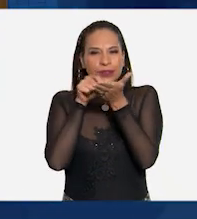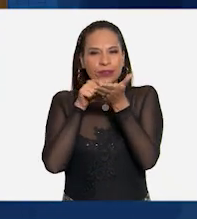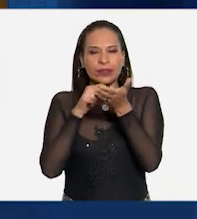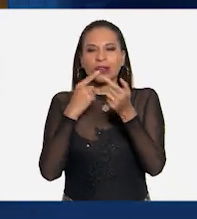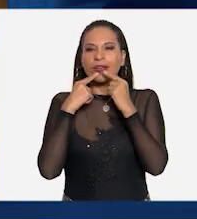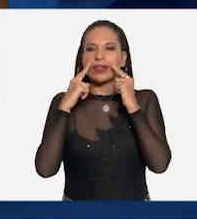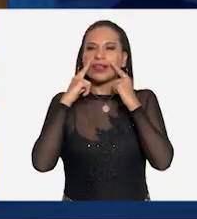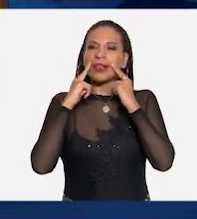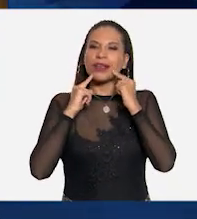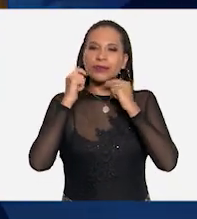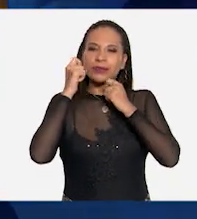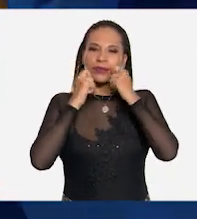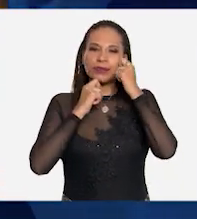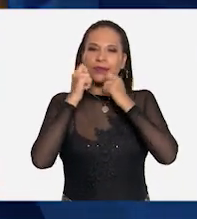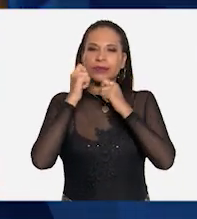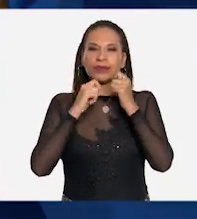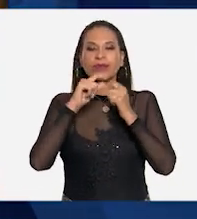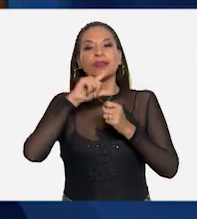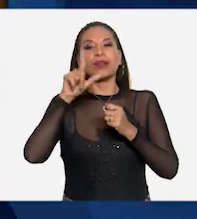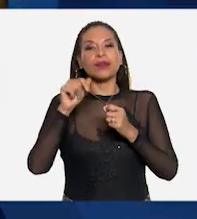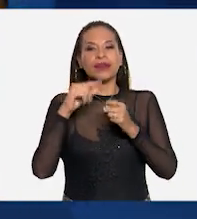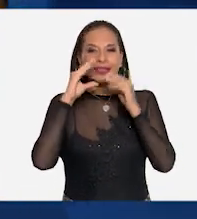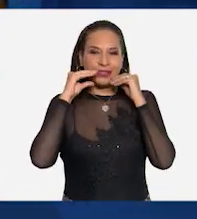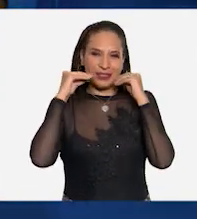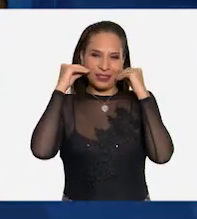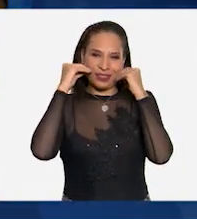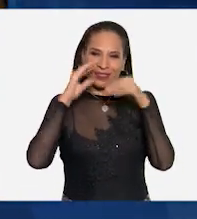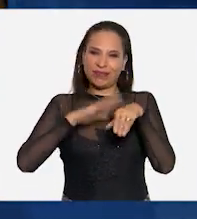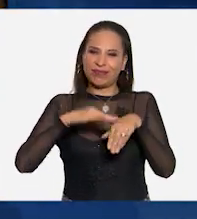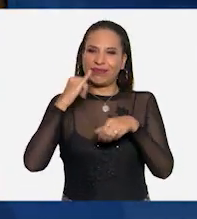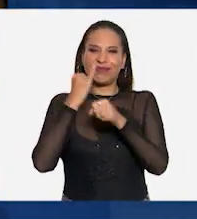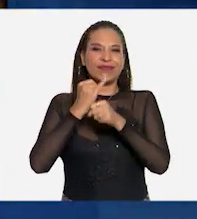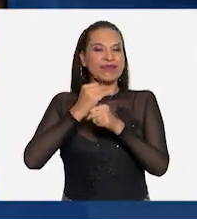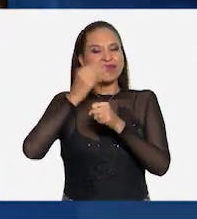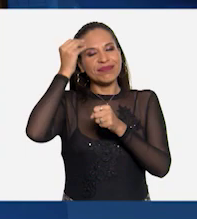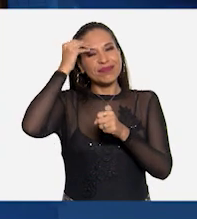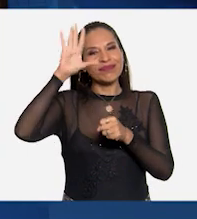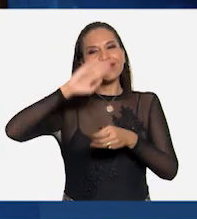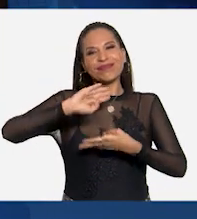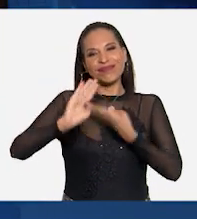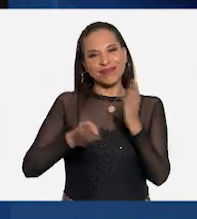los labios para pintar después la sonrisa más inolvidable del mundo.